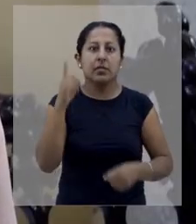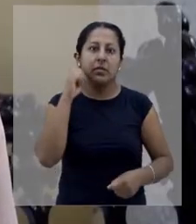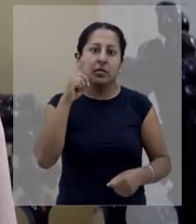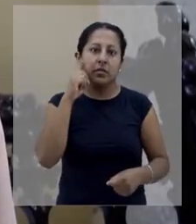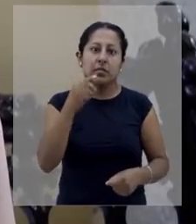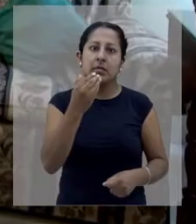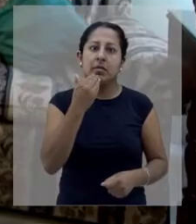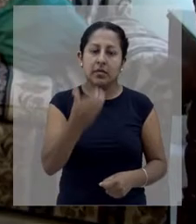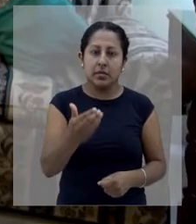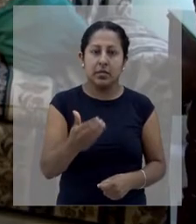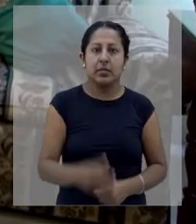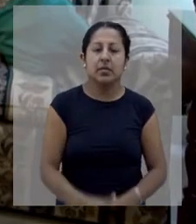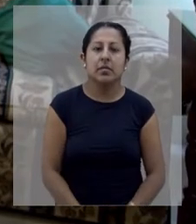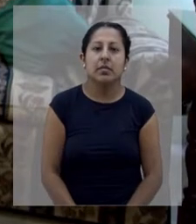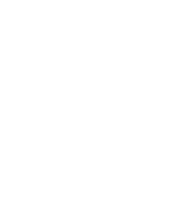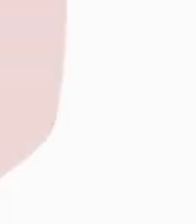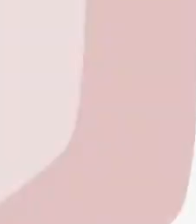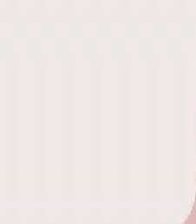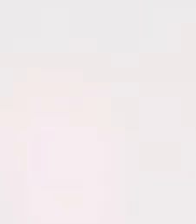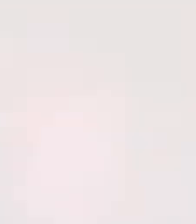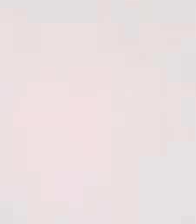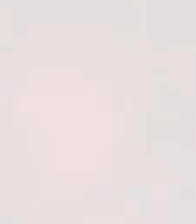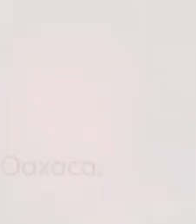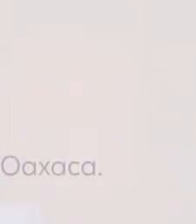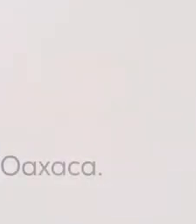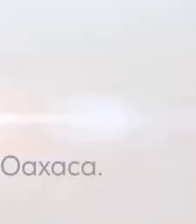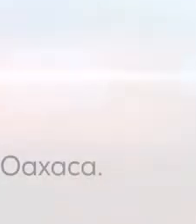todos cumplimos. Todas cumplimos.